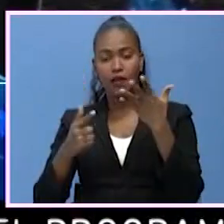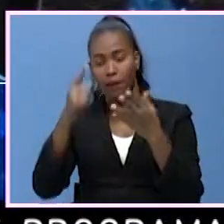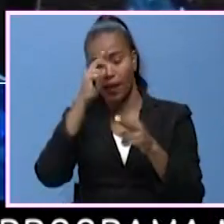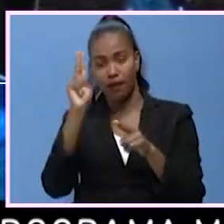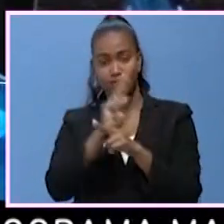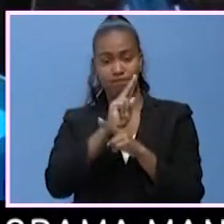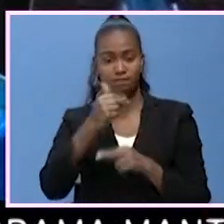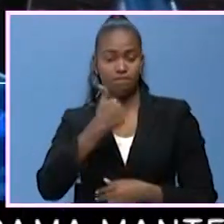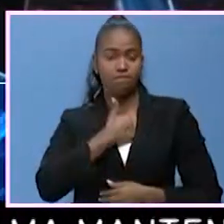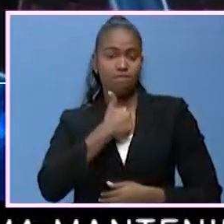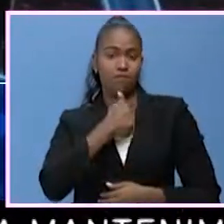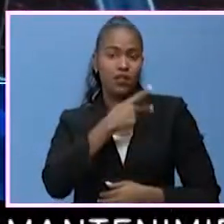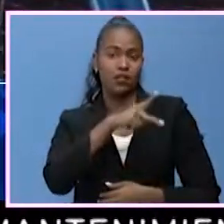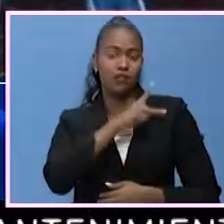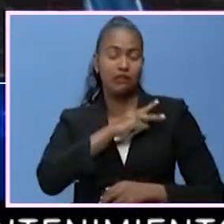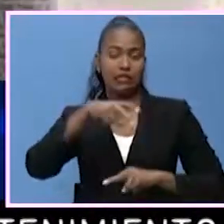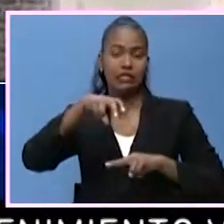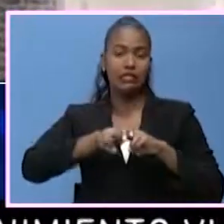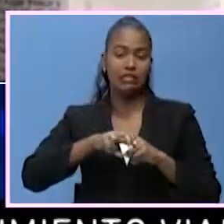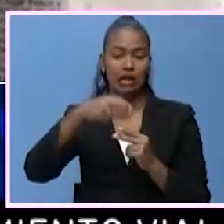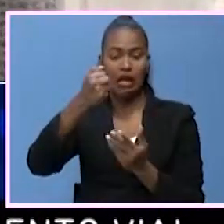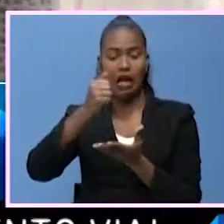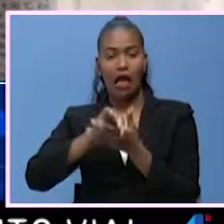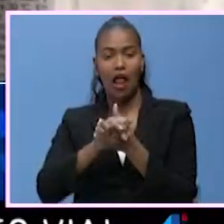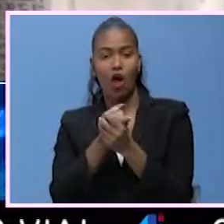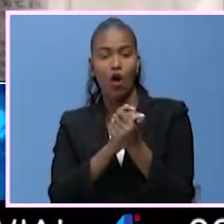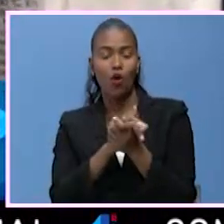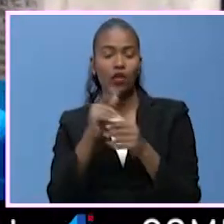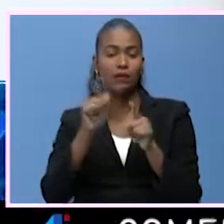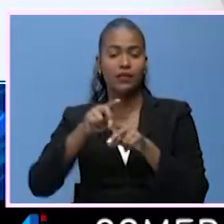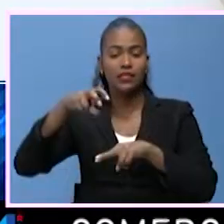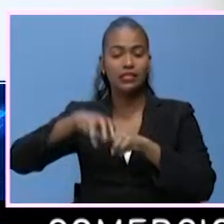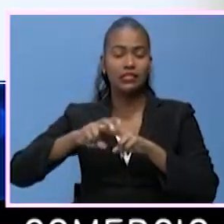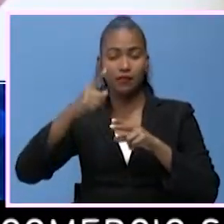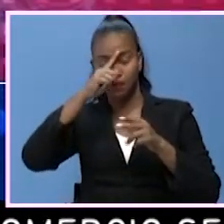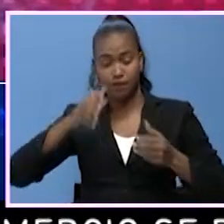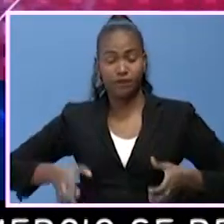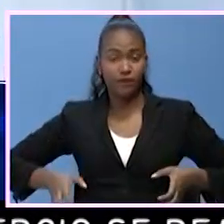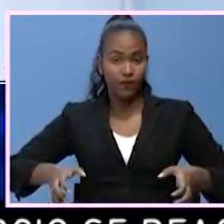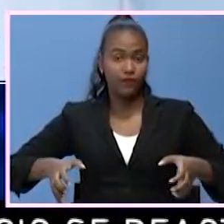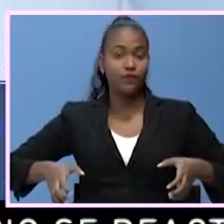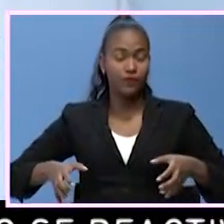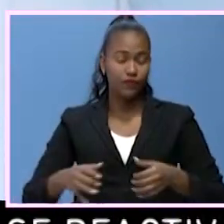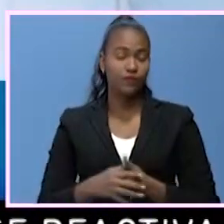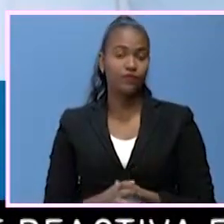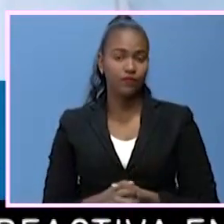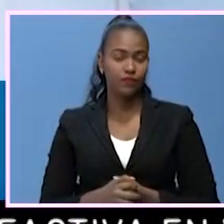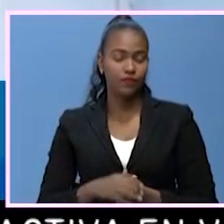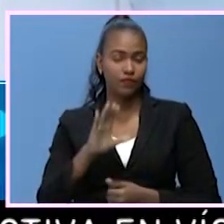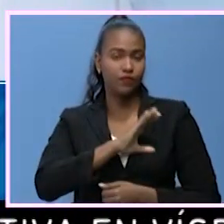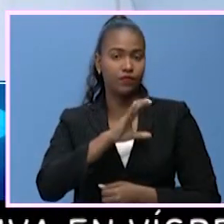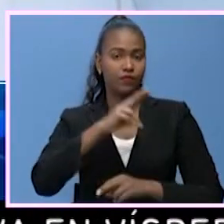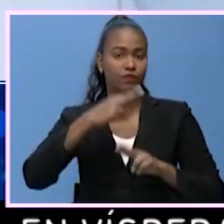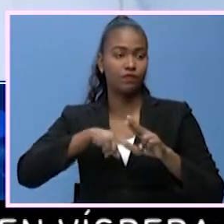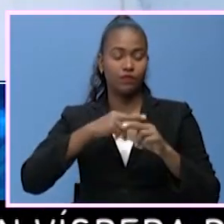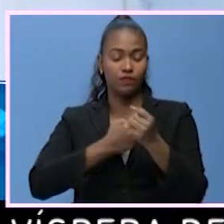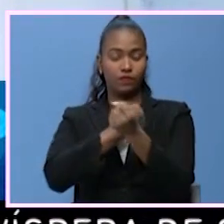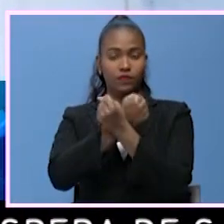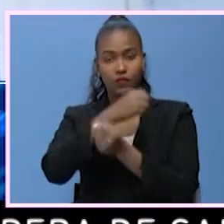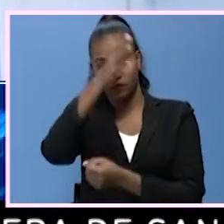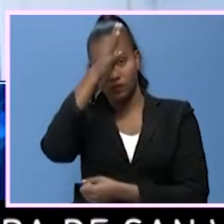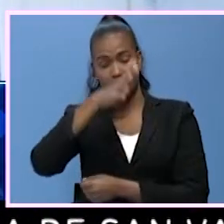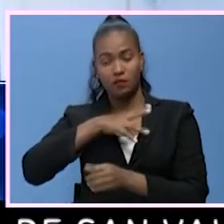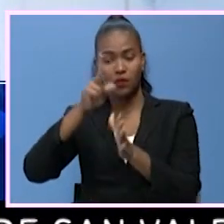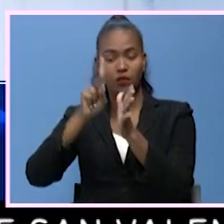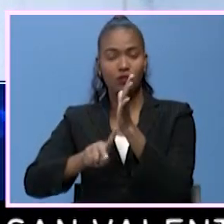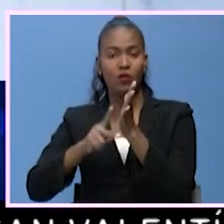personal, sillas, alcohol, proteína líquida y sillas de ruedas. La Policía Nacional arrestó a un hombre que